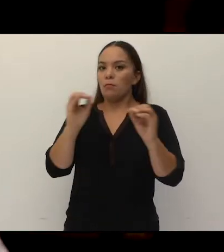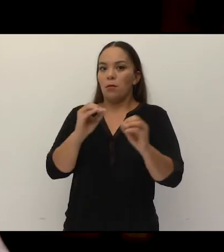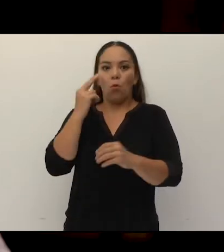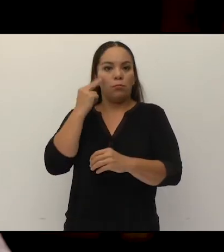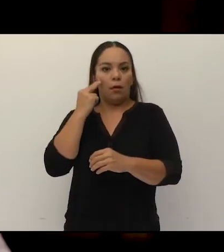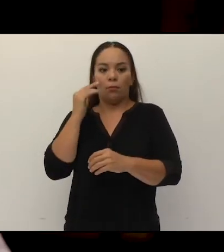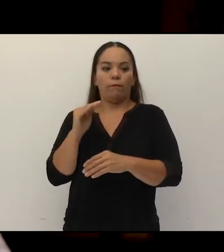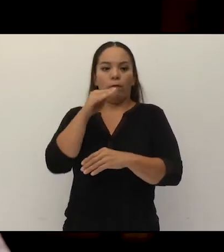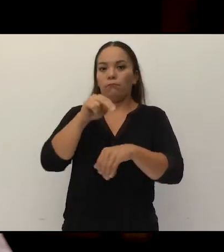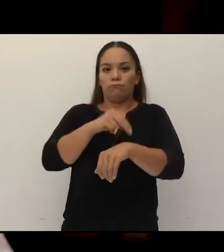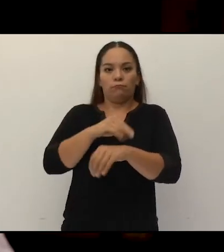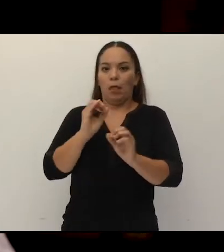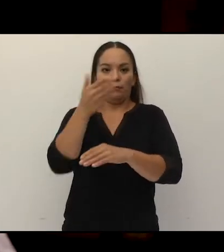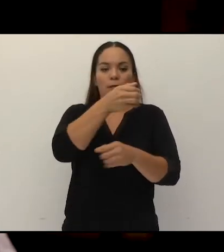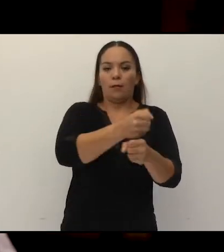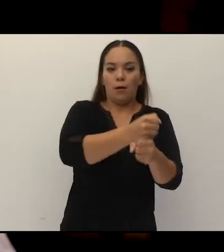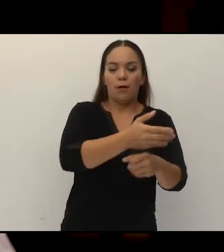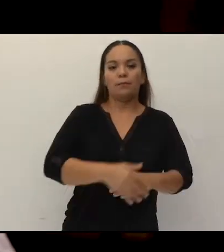no black could go there and work.